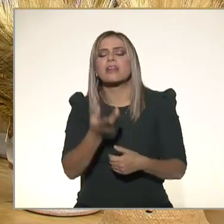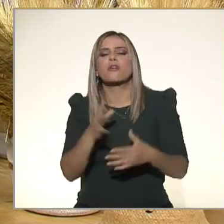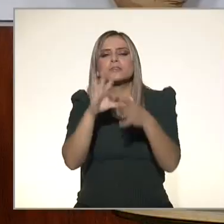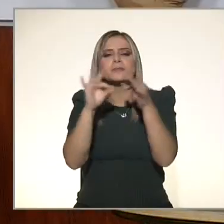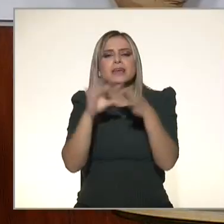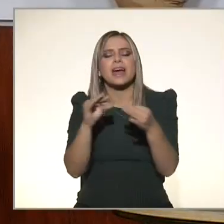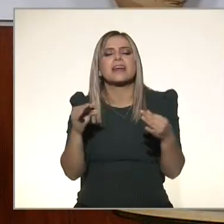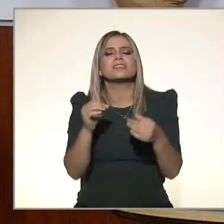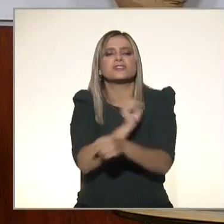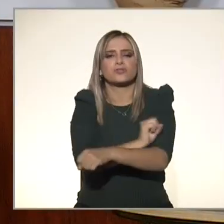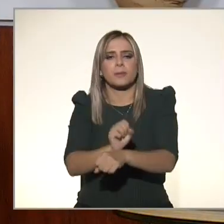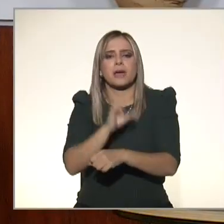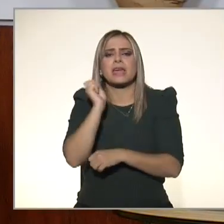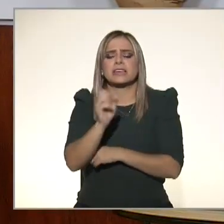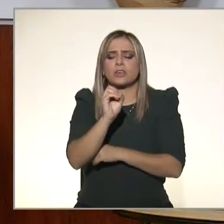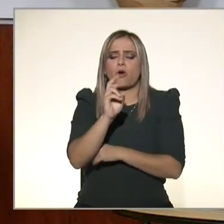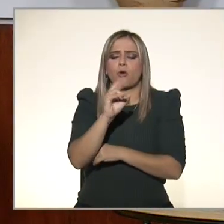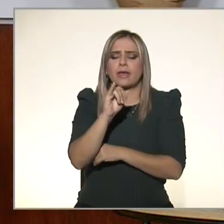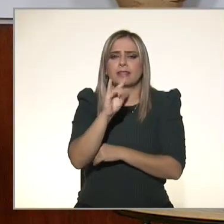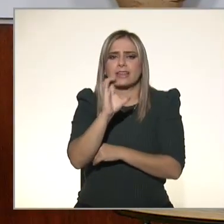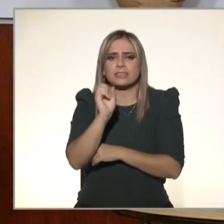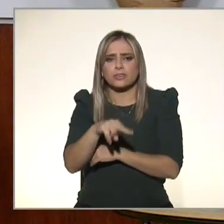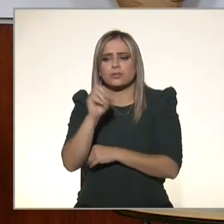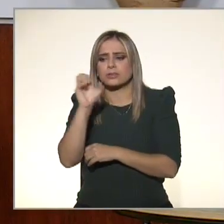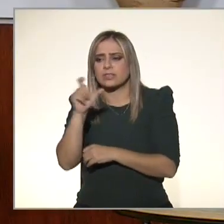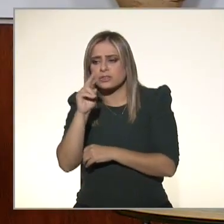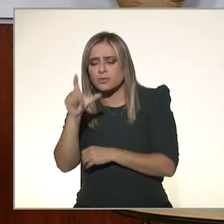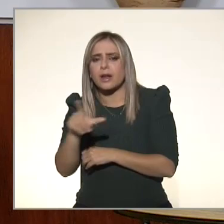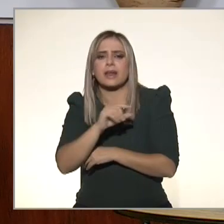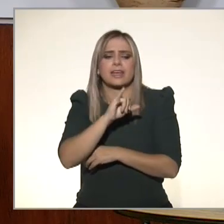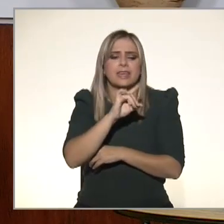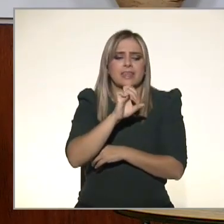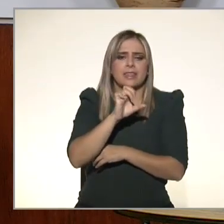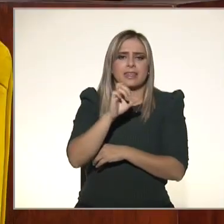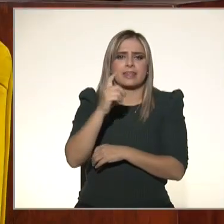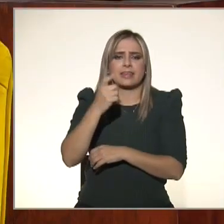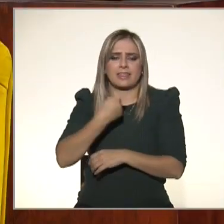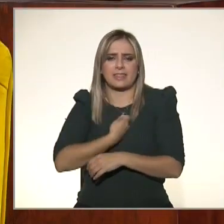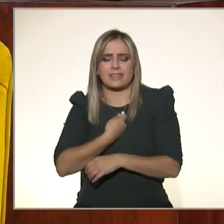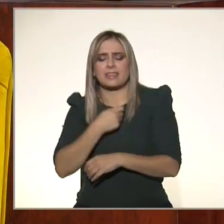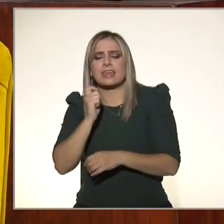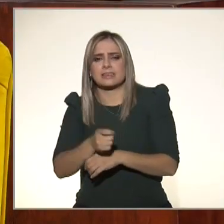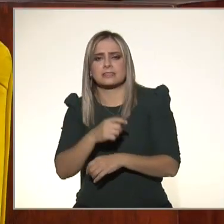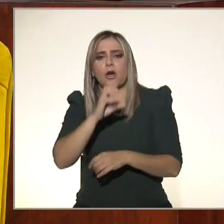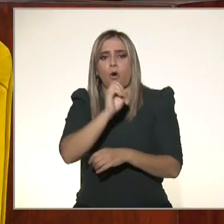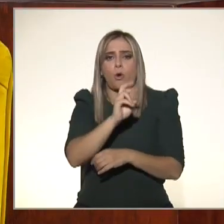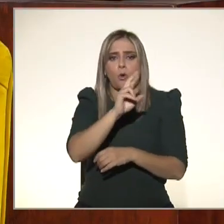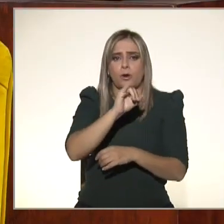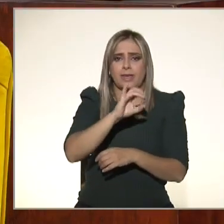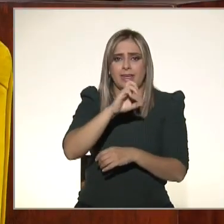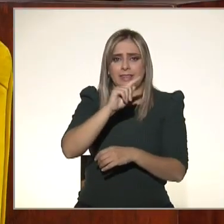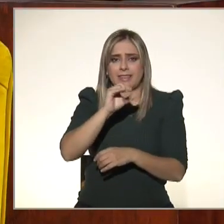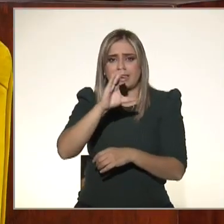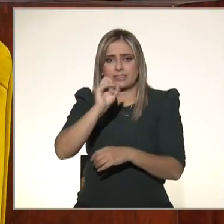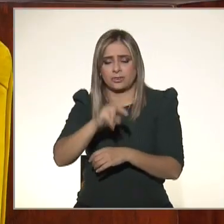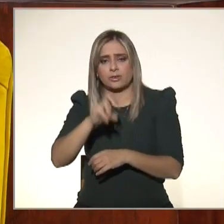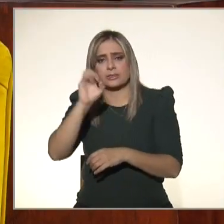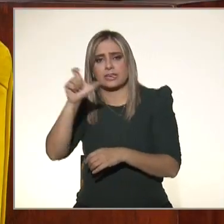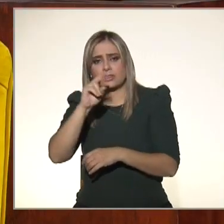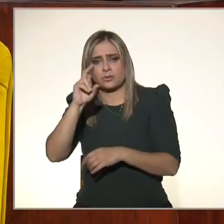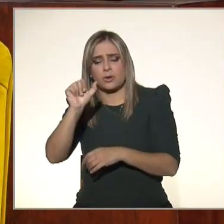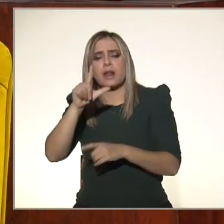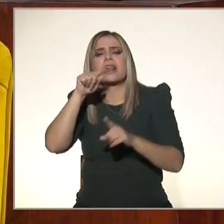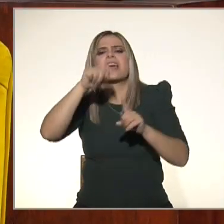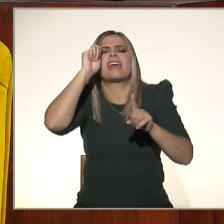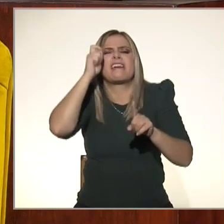dialogando. Hablemos de orientación sexual e identidad de género. ¿Cuál es la diferencia? La orientación sexual tiene que ver con eso justamente,